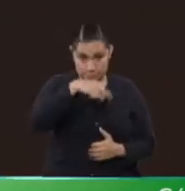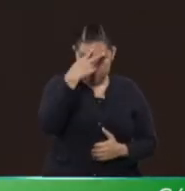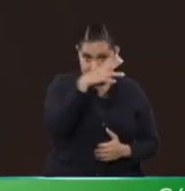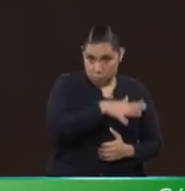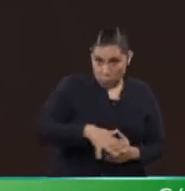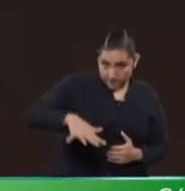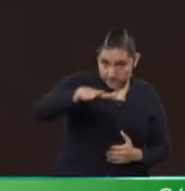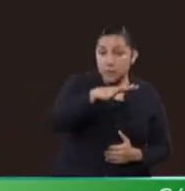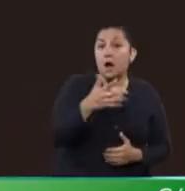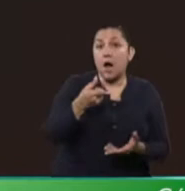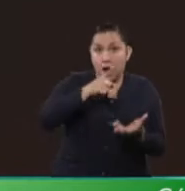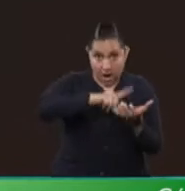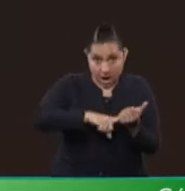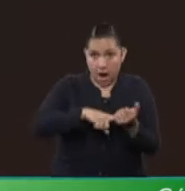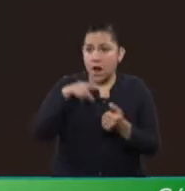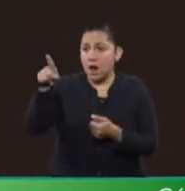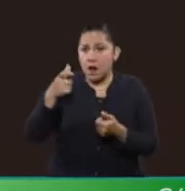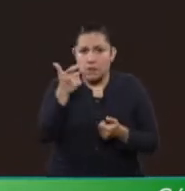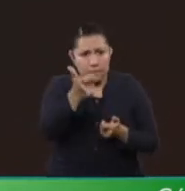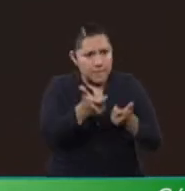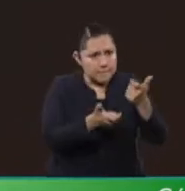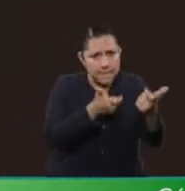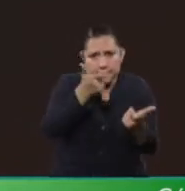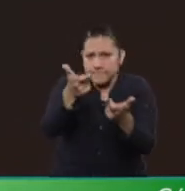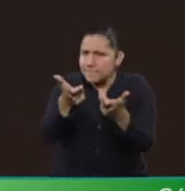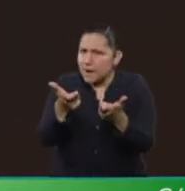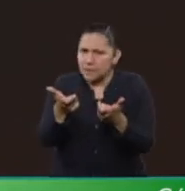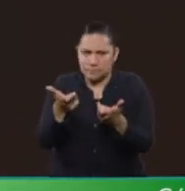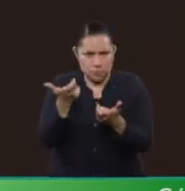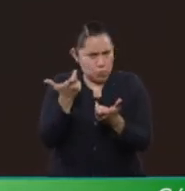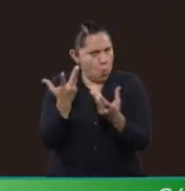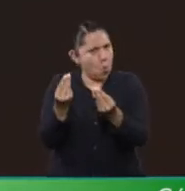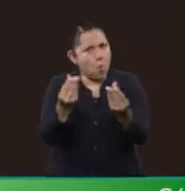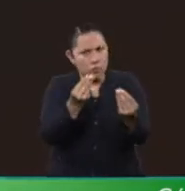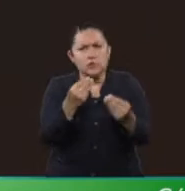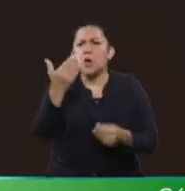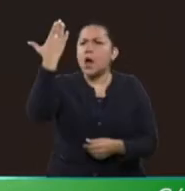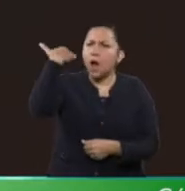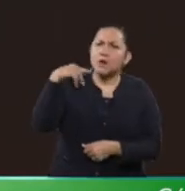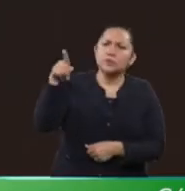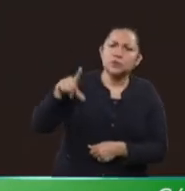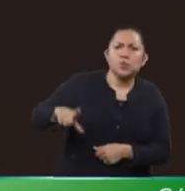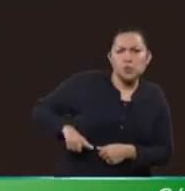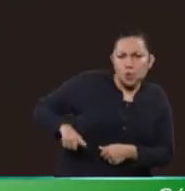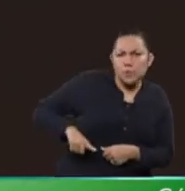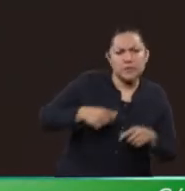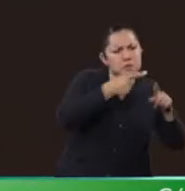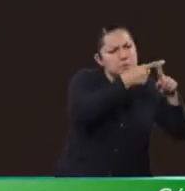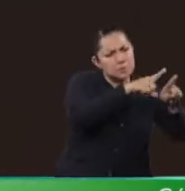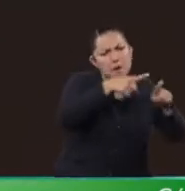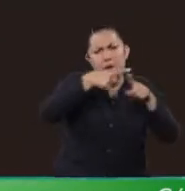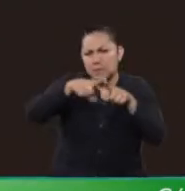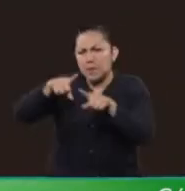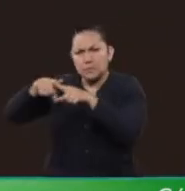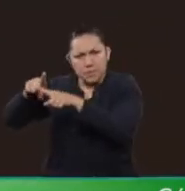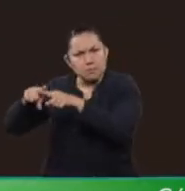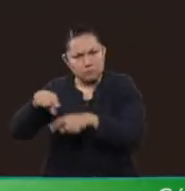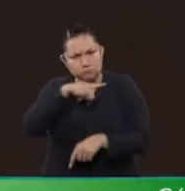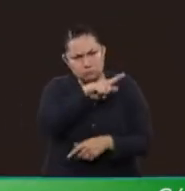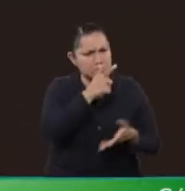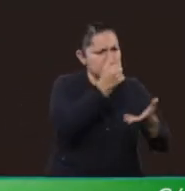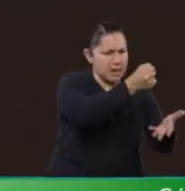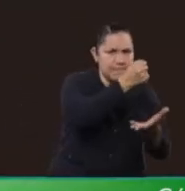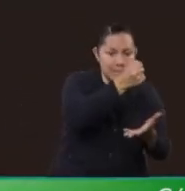entado a comparación de gobiernos anteriores pero los programas de transferencia efectivo tienen muchas áreas de oportunidad desgraciadamente